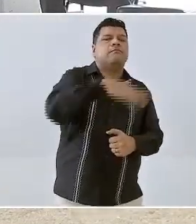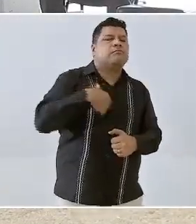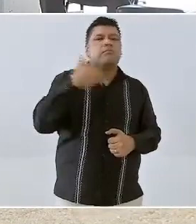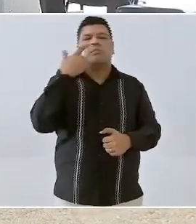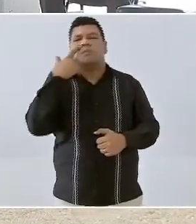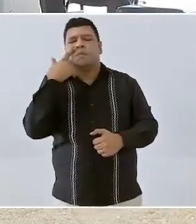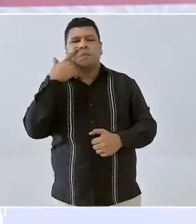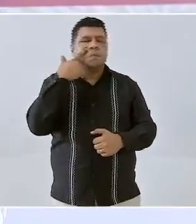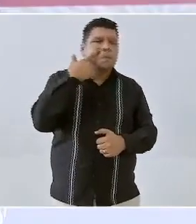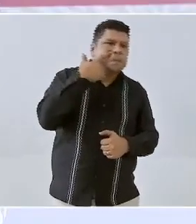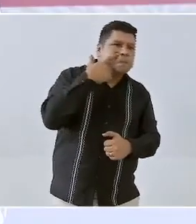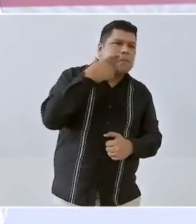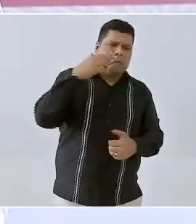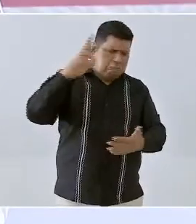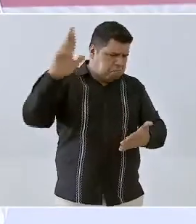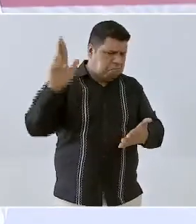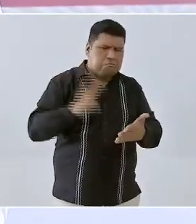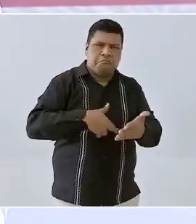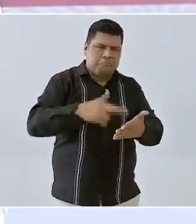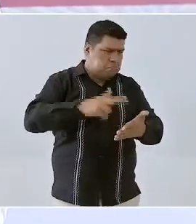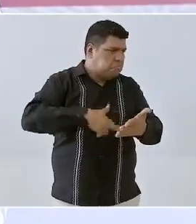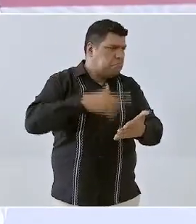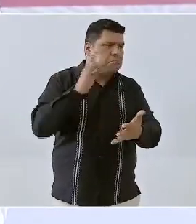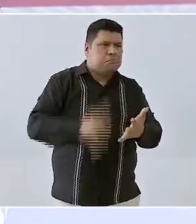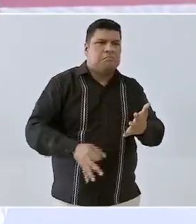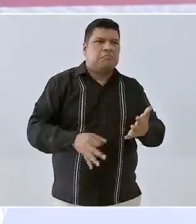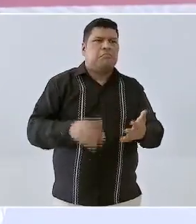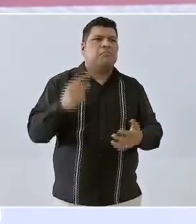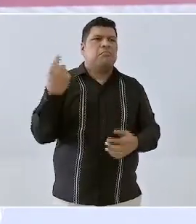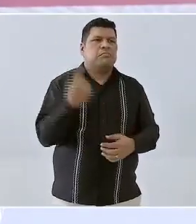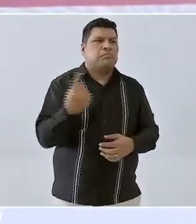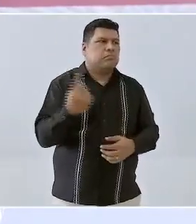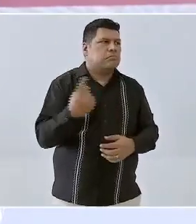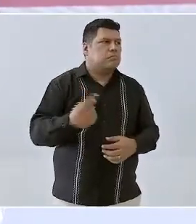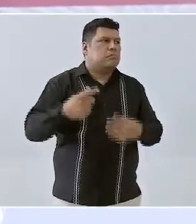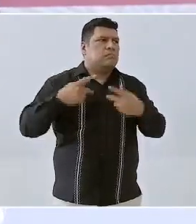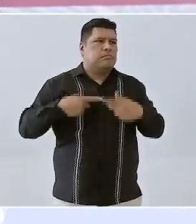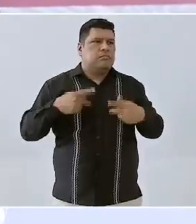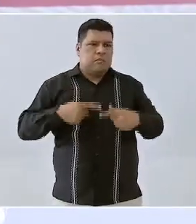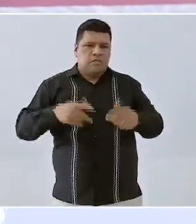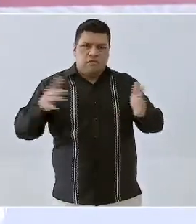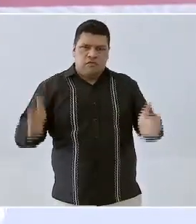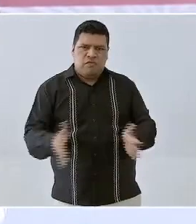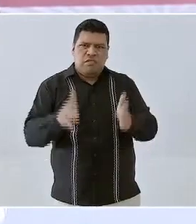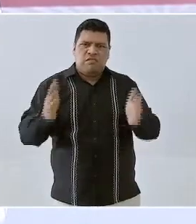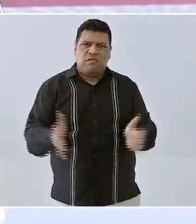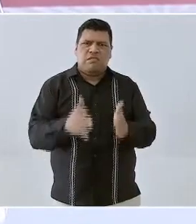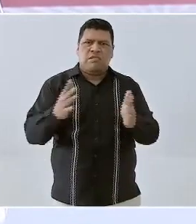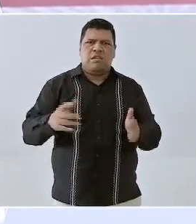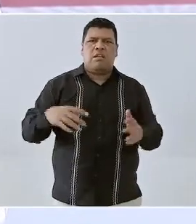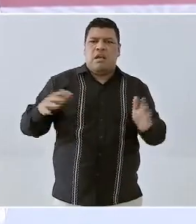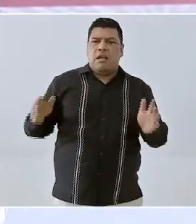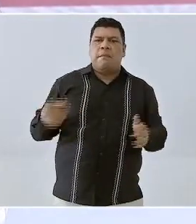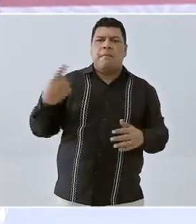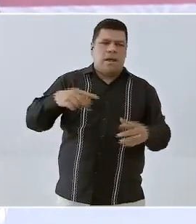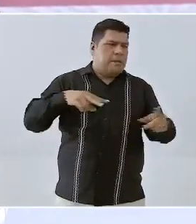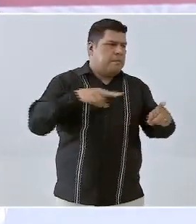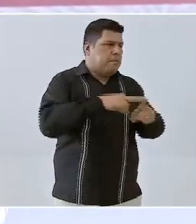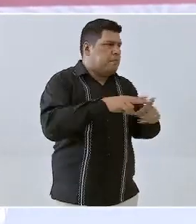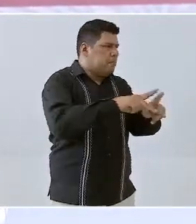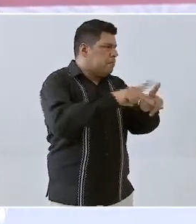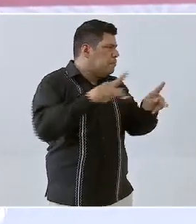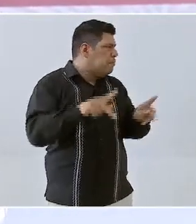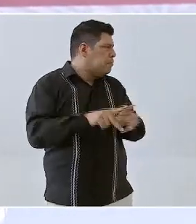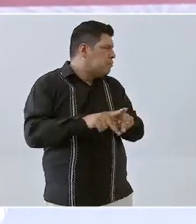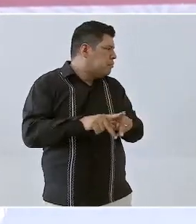ya pueda yo firmar el decreto de estímulos fiscales para los 10 parques